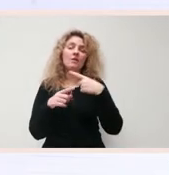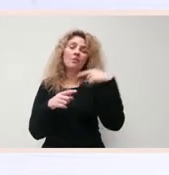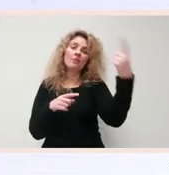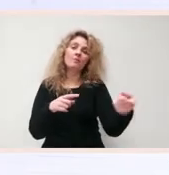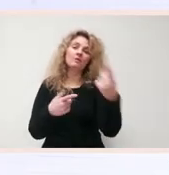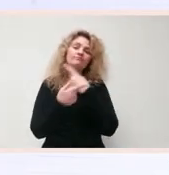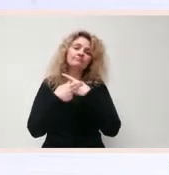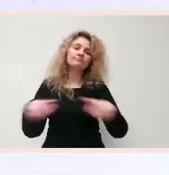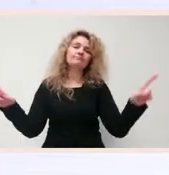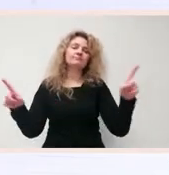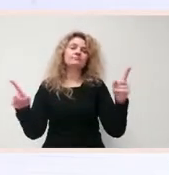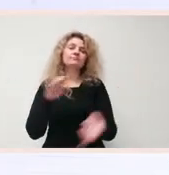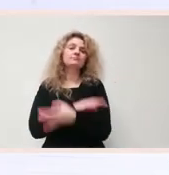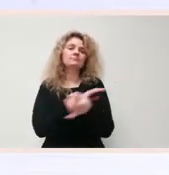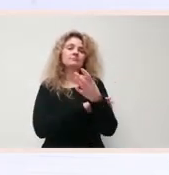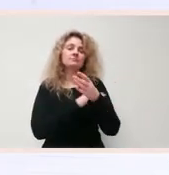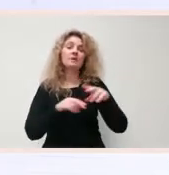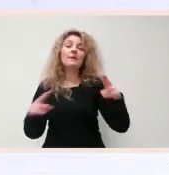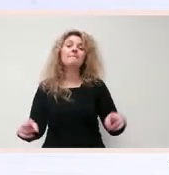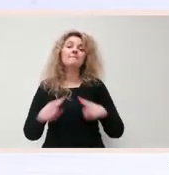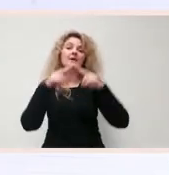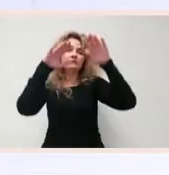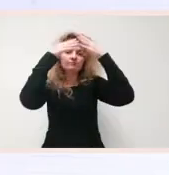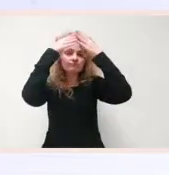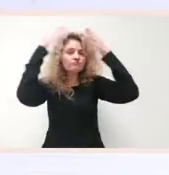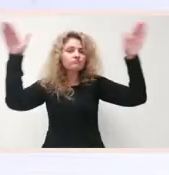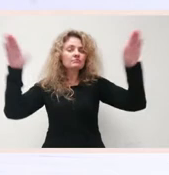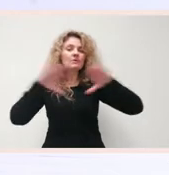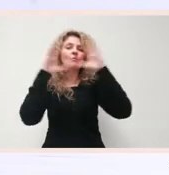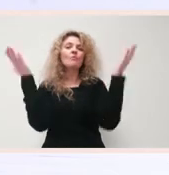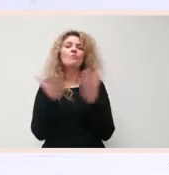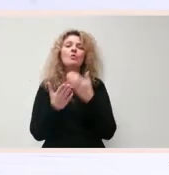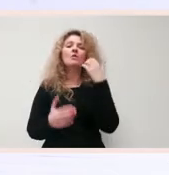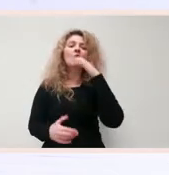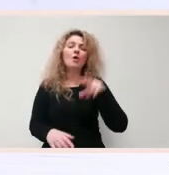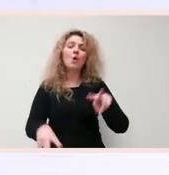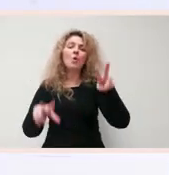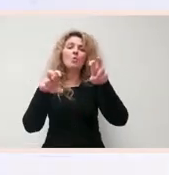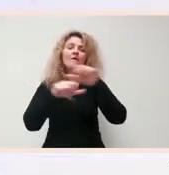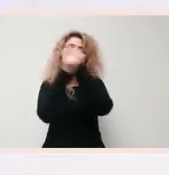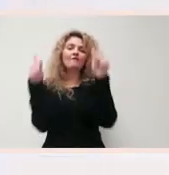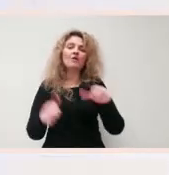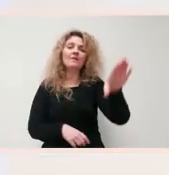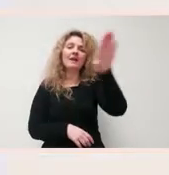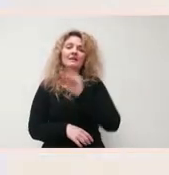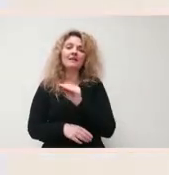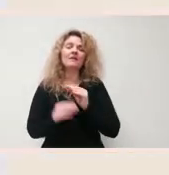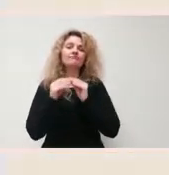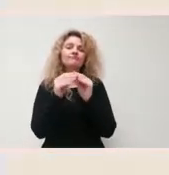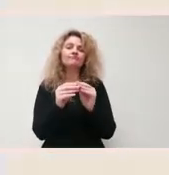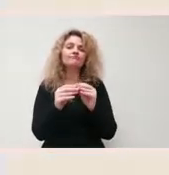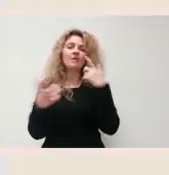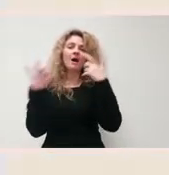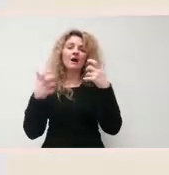un despois na súa produción. En París abrirase o mundo das vangardas, unha nova forma de entender e de facer a arte. É